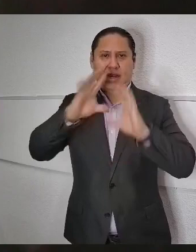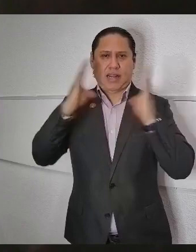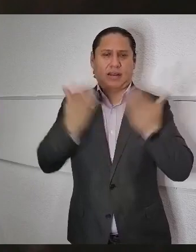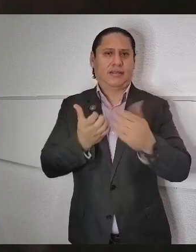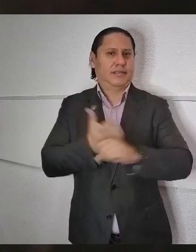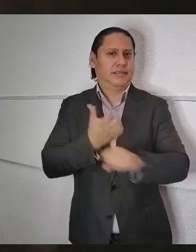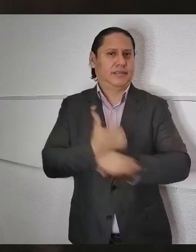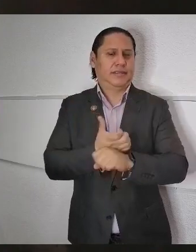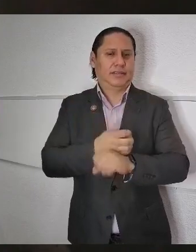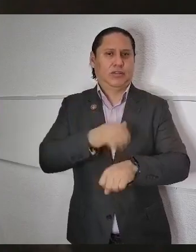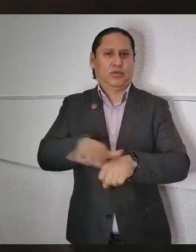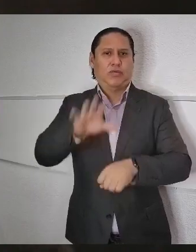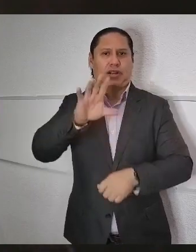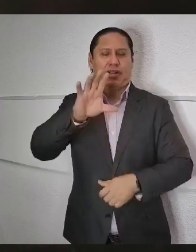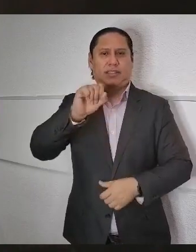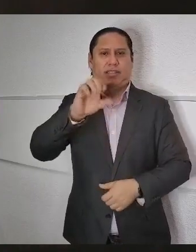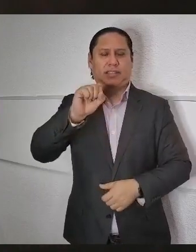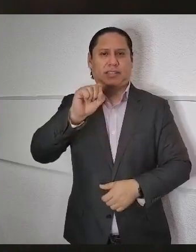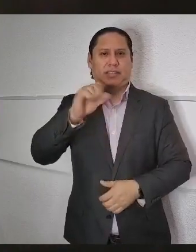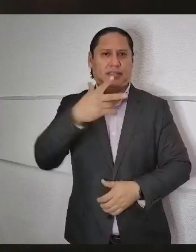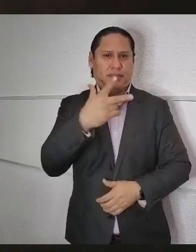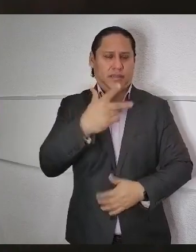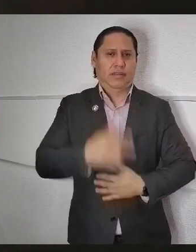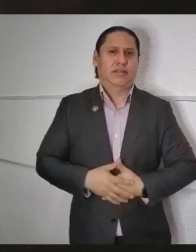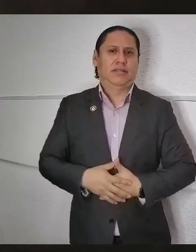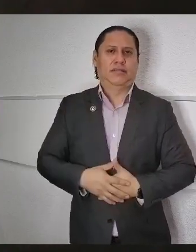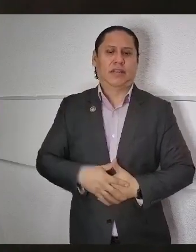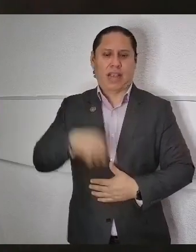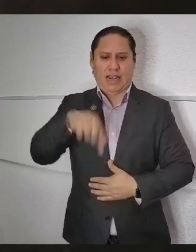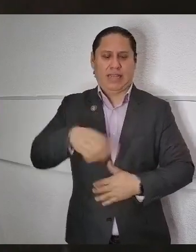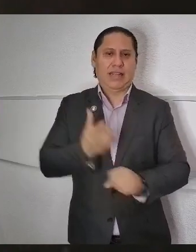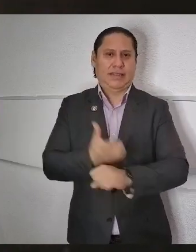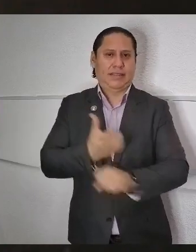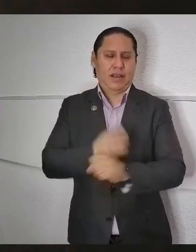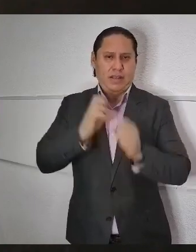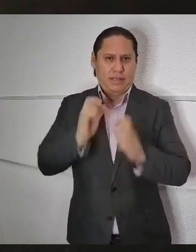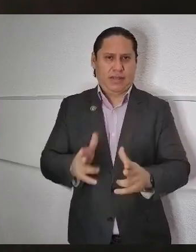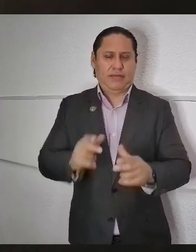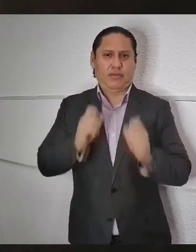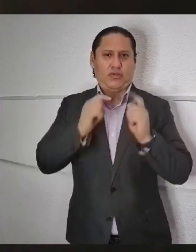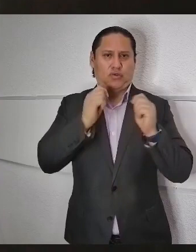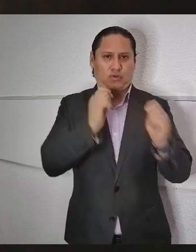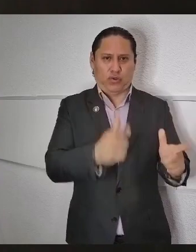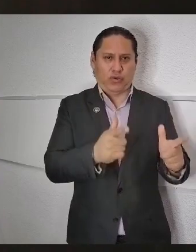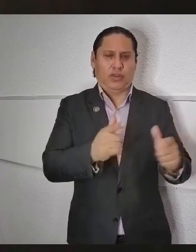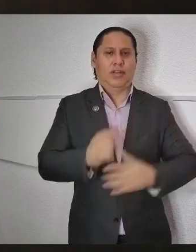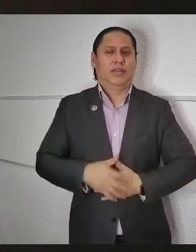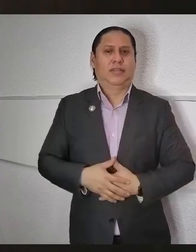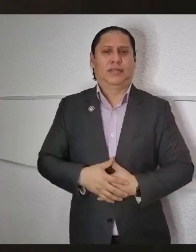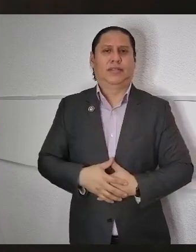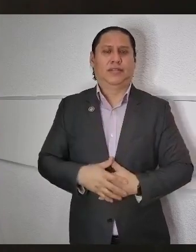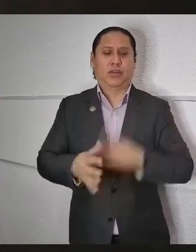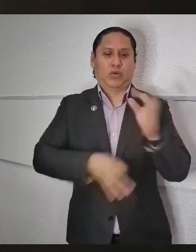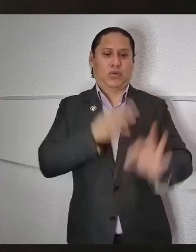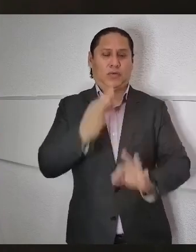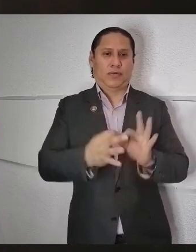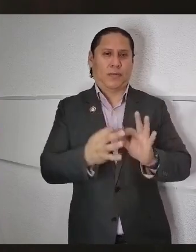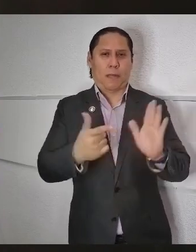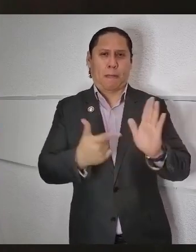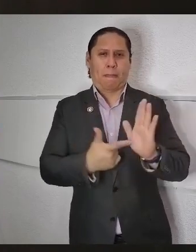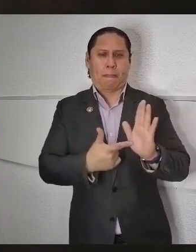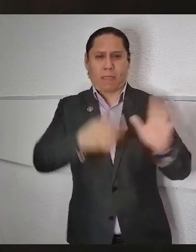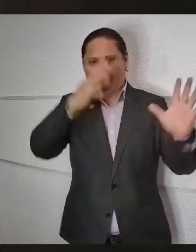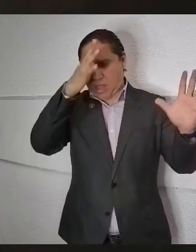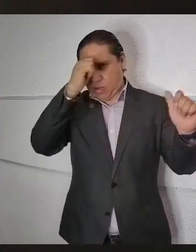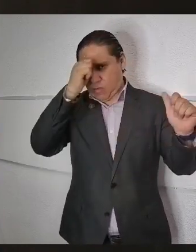68ª legislatura del Honorable Congreso del Estado de Chiapas, Tuxtla Gutiérrez, Chiapas. En cumplimiento al